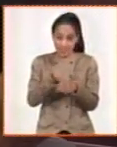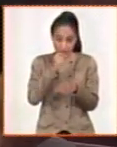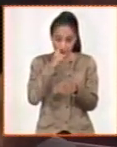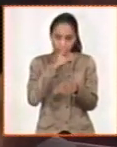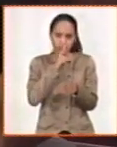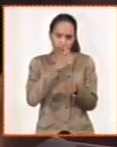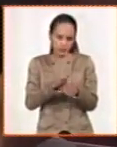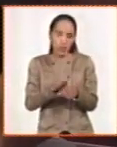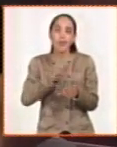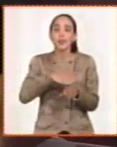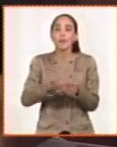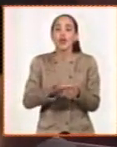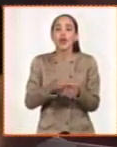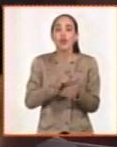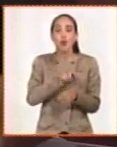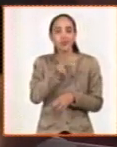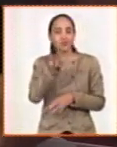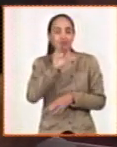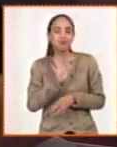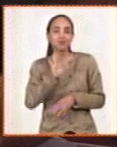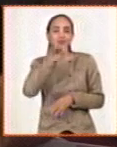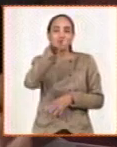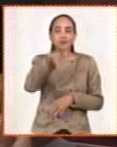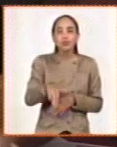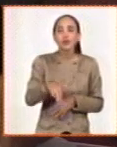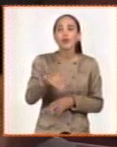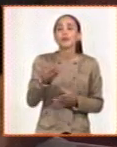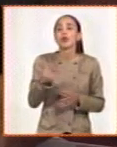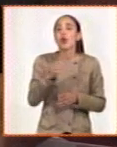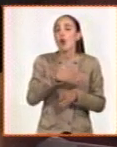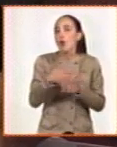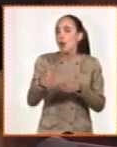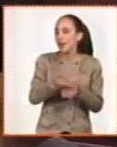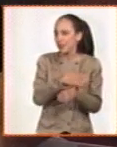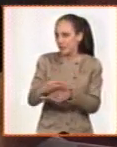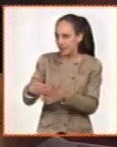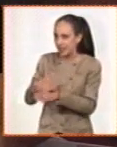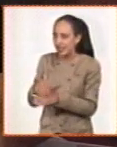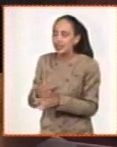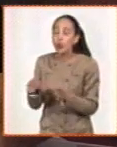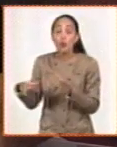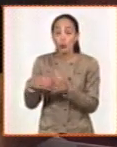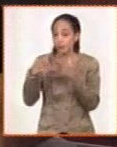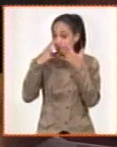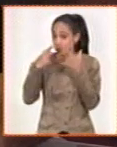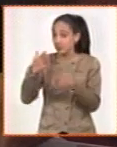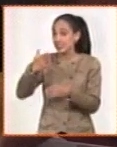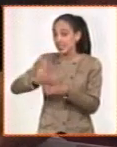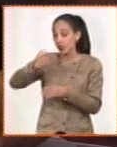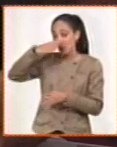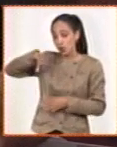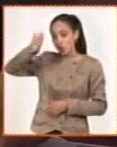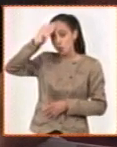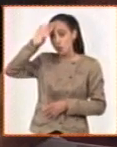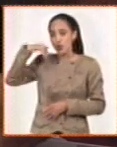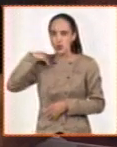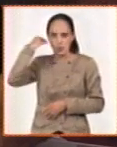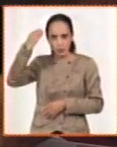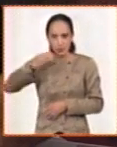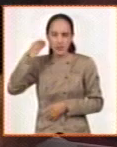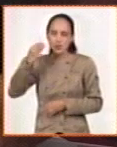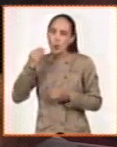con espectáculos de gigantería habana, de un grupo importante de Santiago de Cuba. Yo creo que es